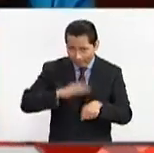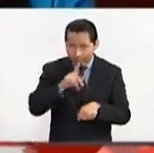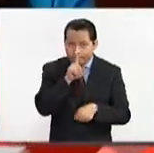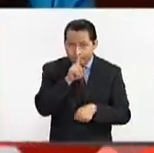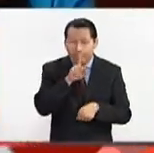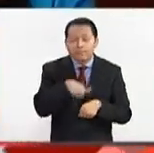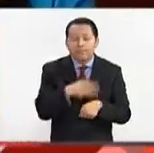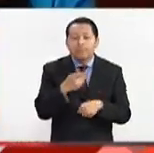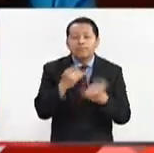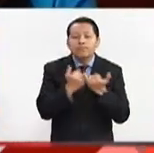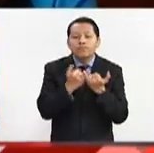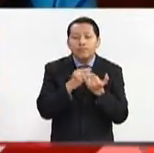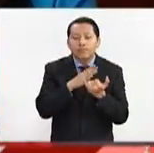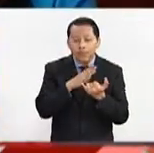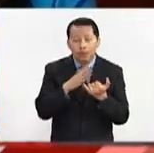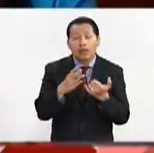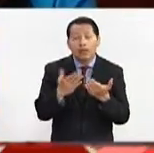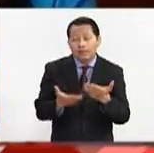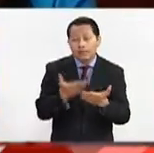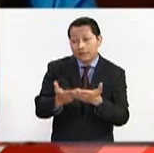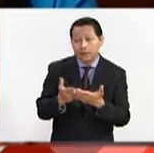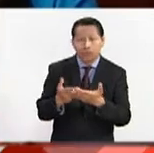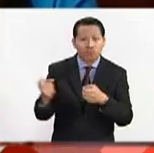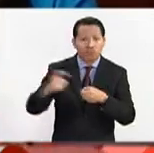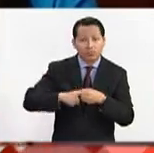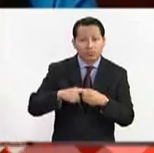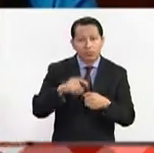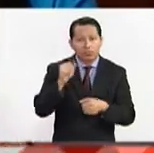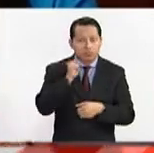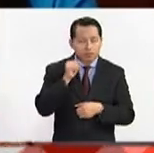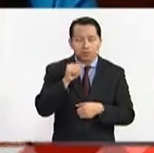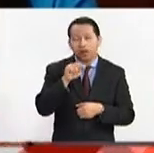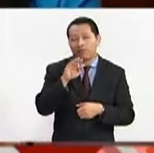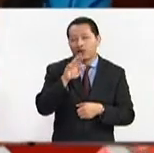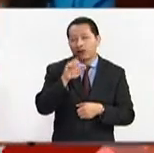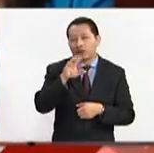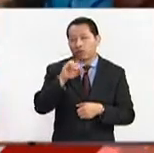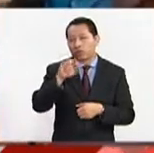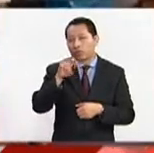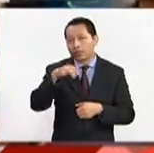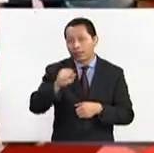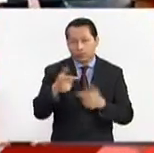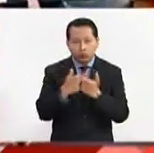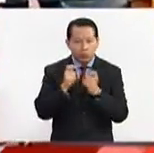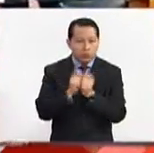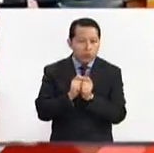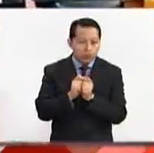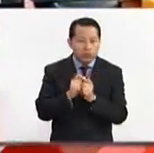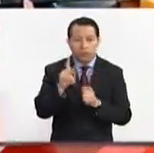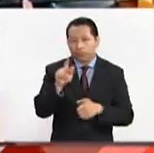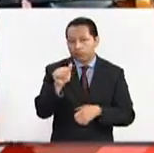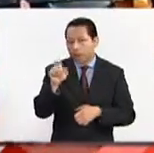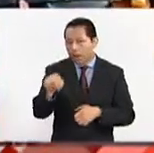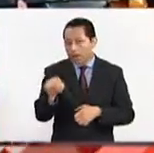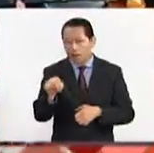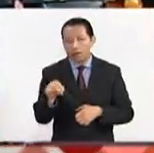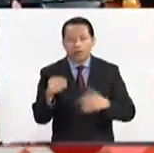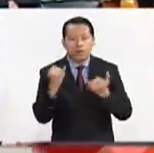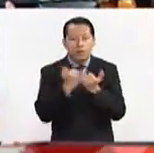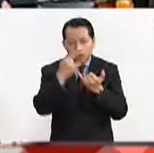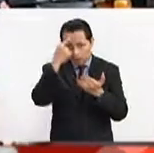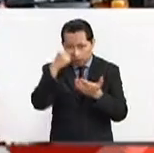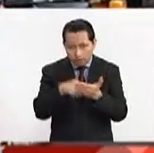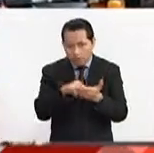también se sumó a esta iniciativa el senador Francisco Burques, del grupo parlamentario del Partido Acción Nacional, y creo que